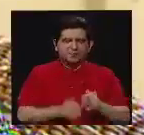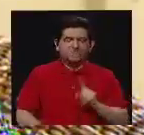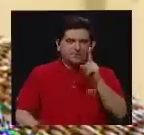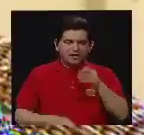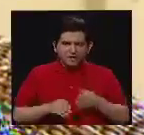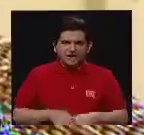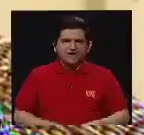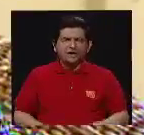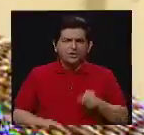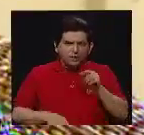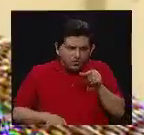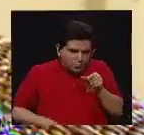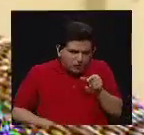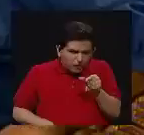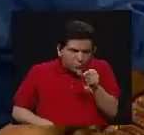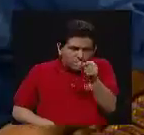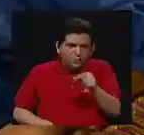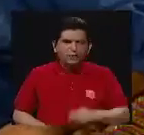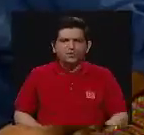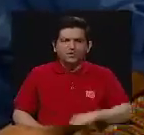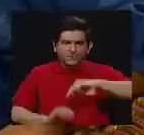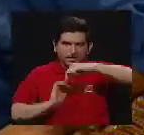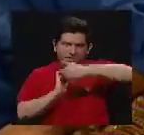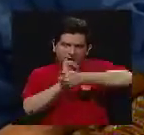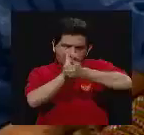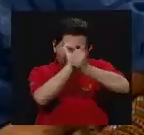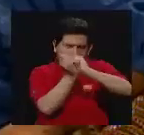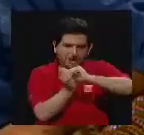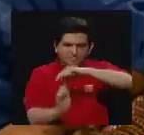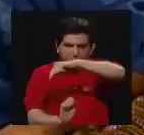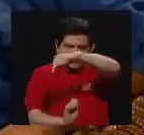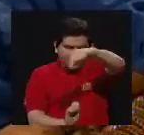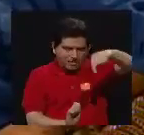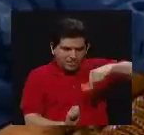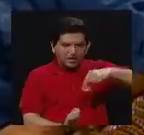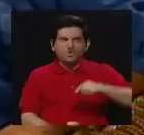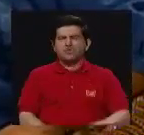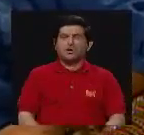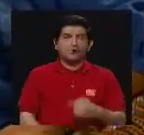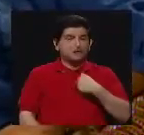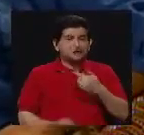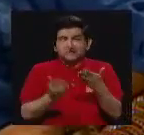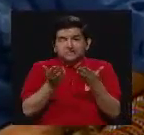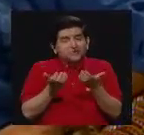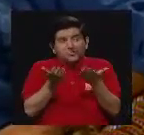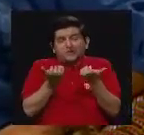da la vuelta. Sí. No vamos a hablar en verso. Quisiéramos. Sí, bueno, yo no quisiera.